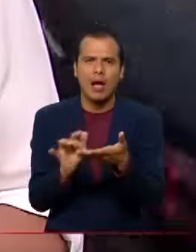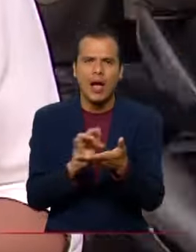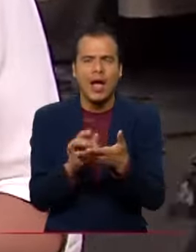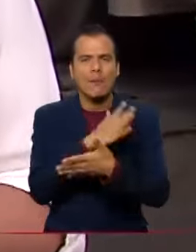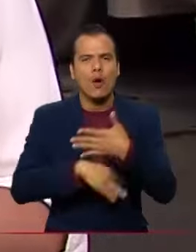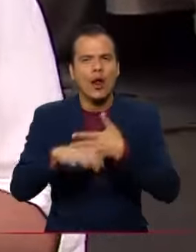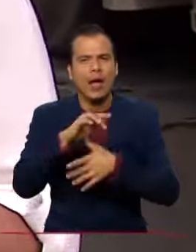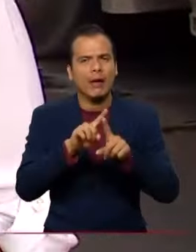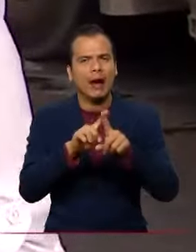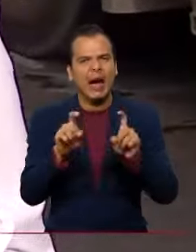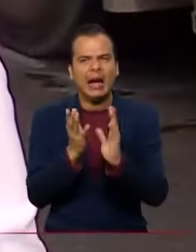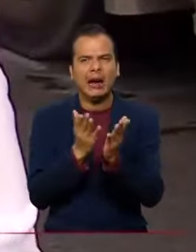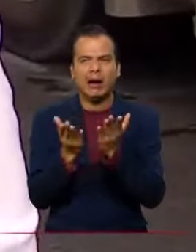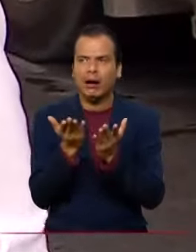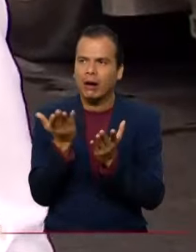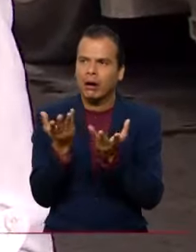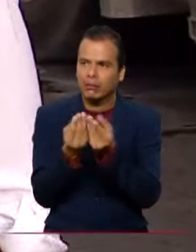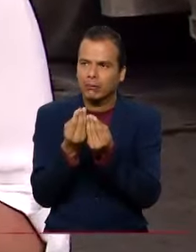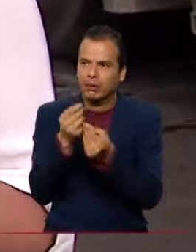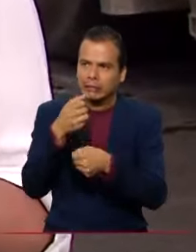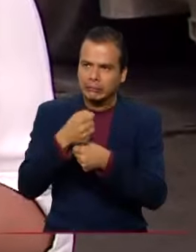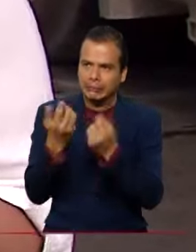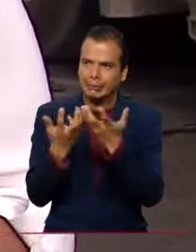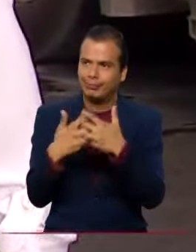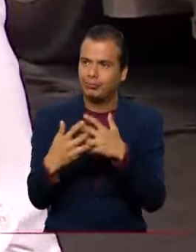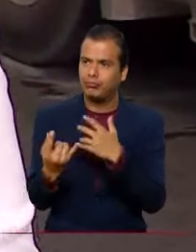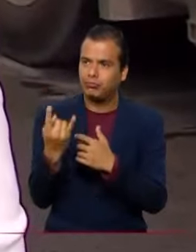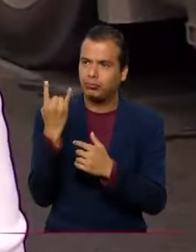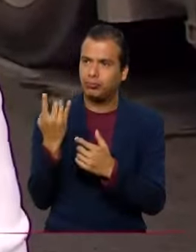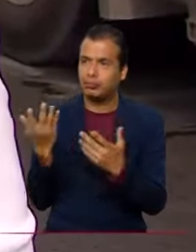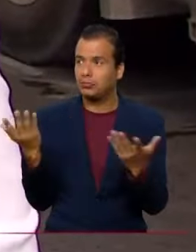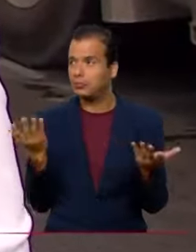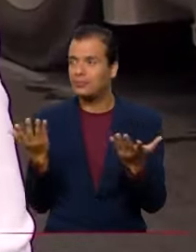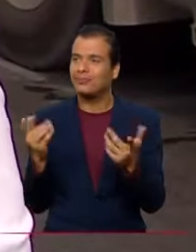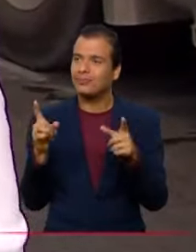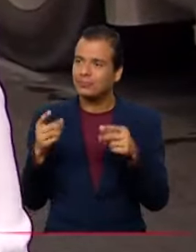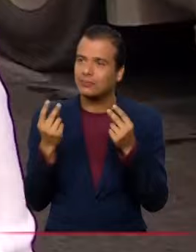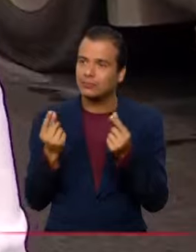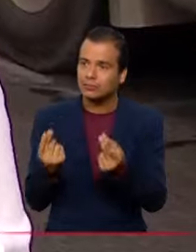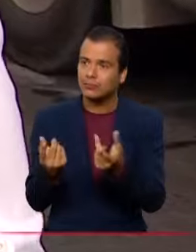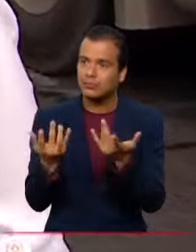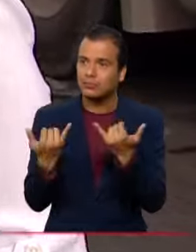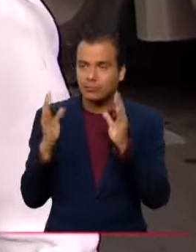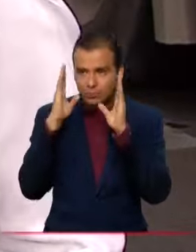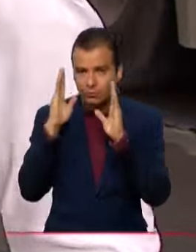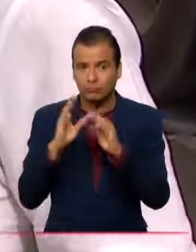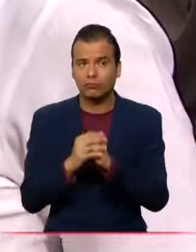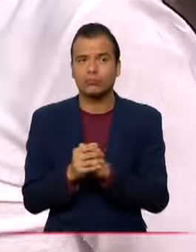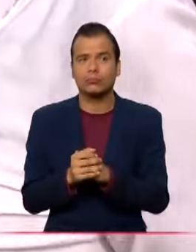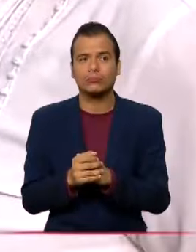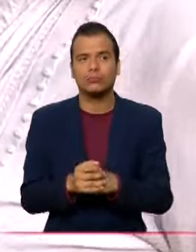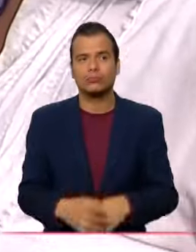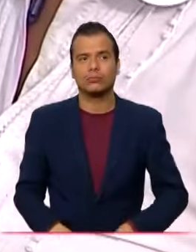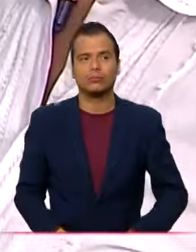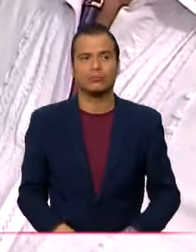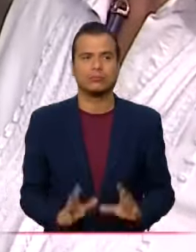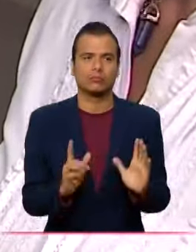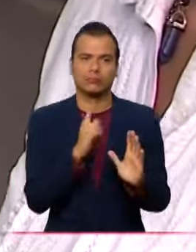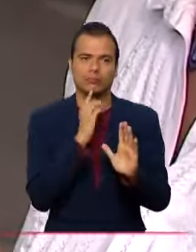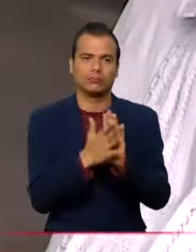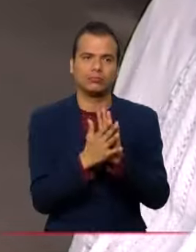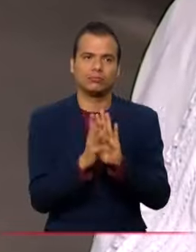alimentos y demás. ¿La empresa para la que usted trabaja entraría quizás a solicitar que se abra también corredor humanitario para las basuras? No te podría decir en ese momento porque